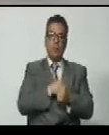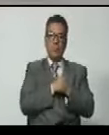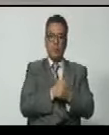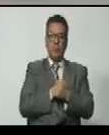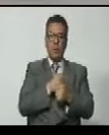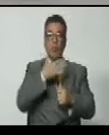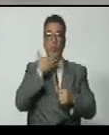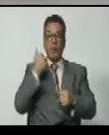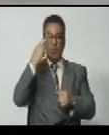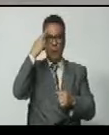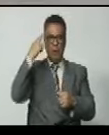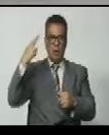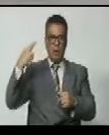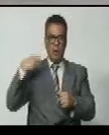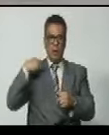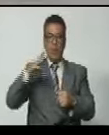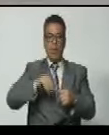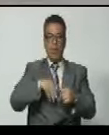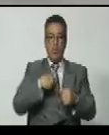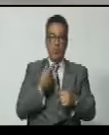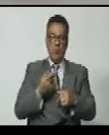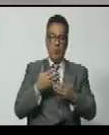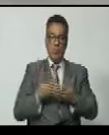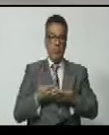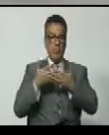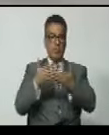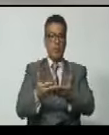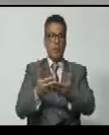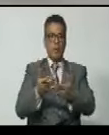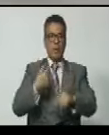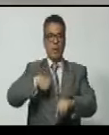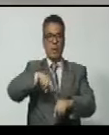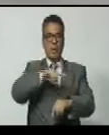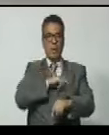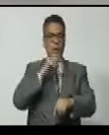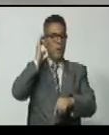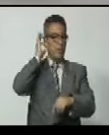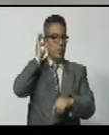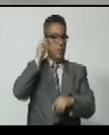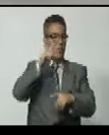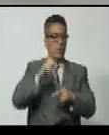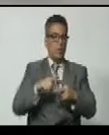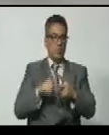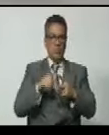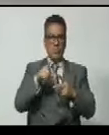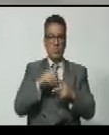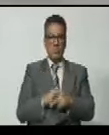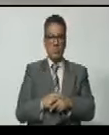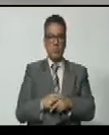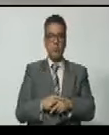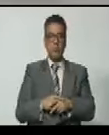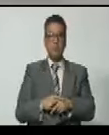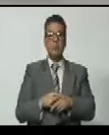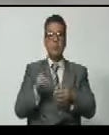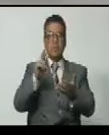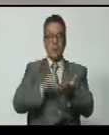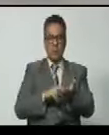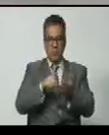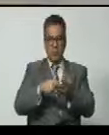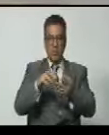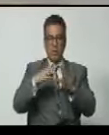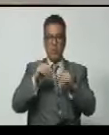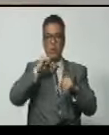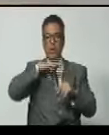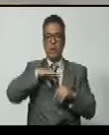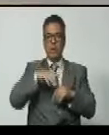y mejor homenaje que podemos rendir a nuestras mujeres rebeldes, contestatarias, reivindicadoras de nuestra